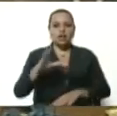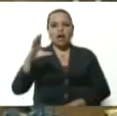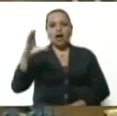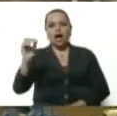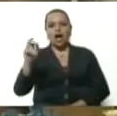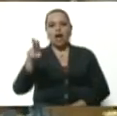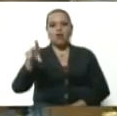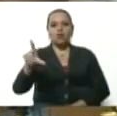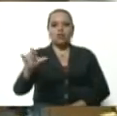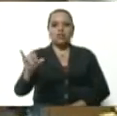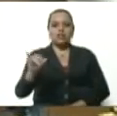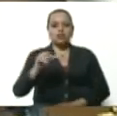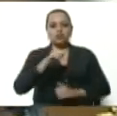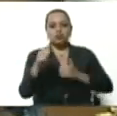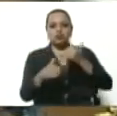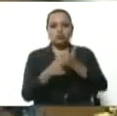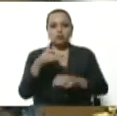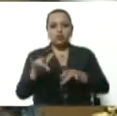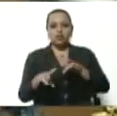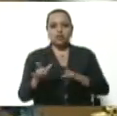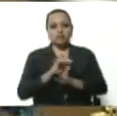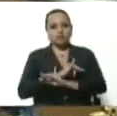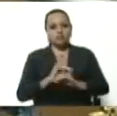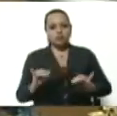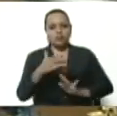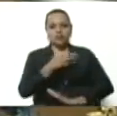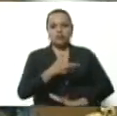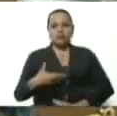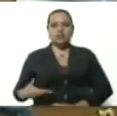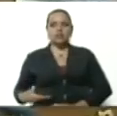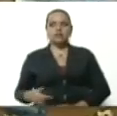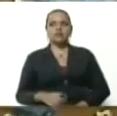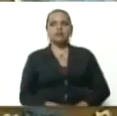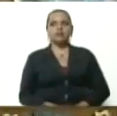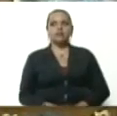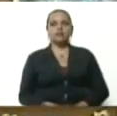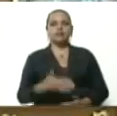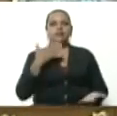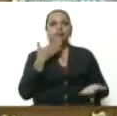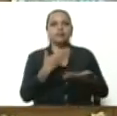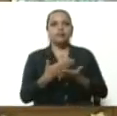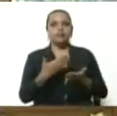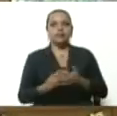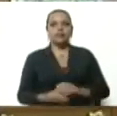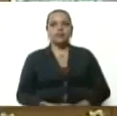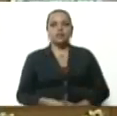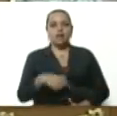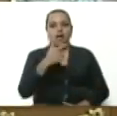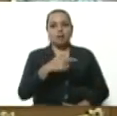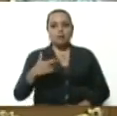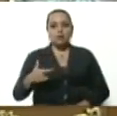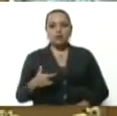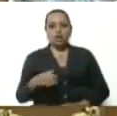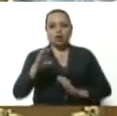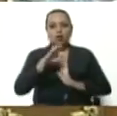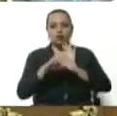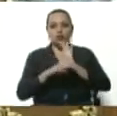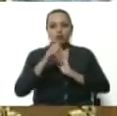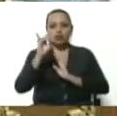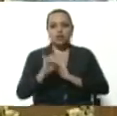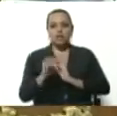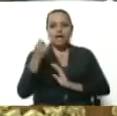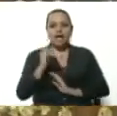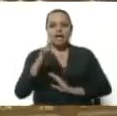González, subsecretaria. Es todo, presidente. Gracias, compañera. Las constituyentes y los constituyentes que estén de acuerdo con el